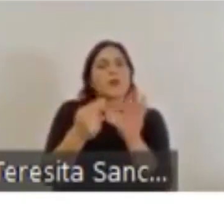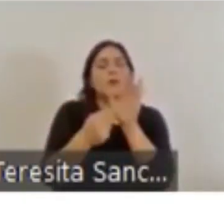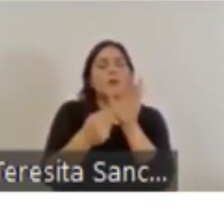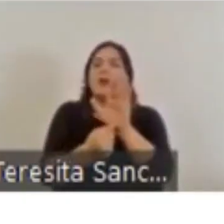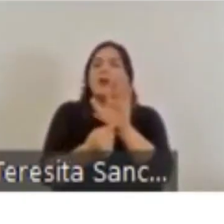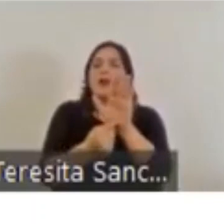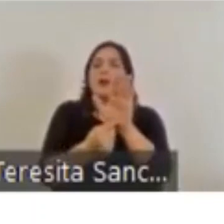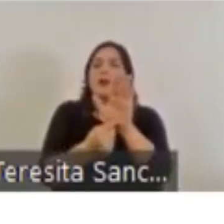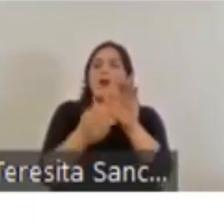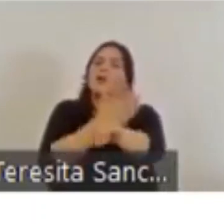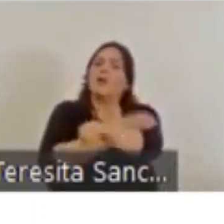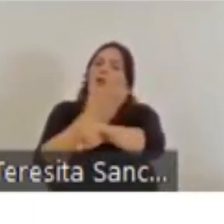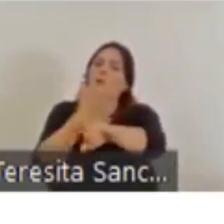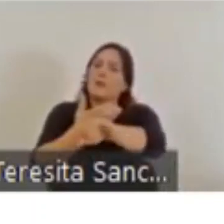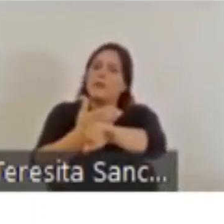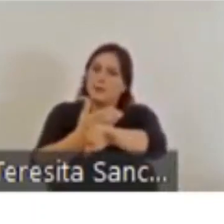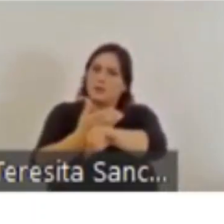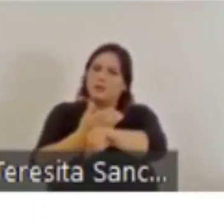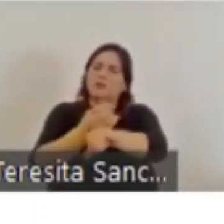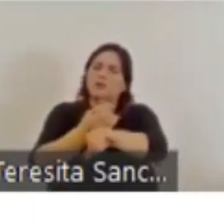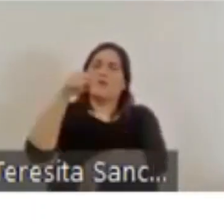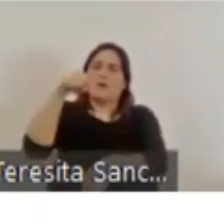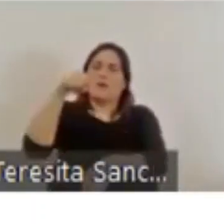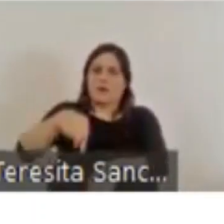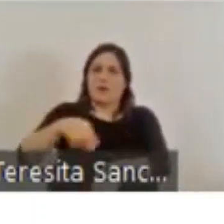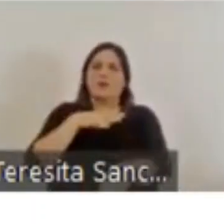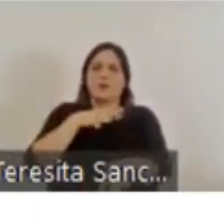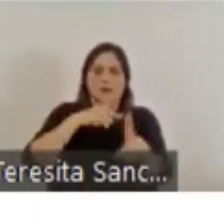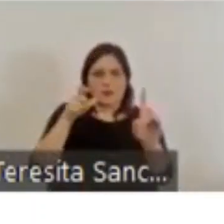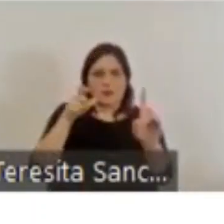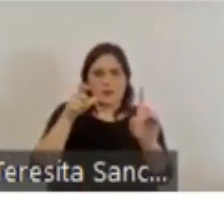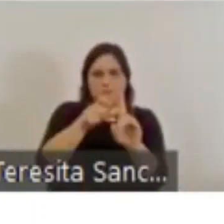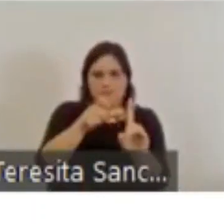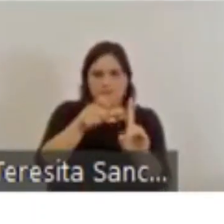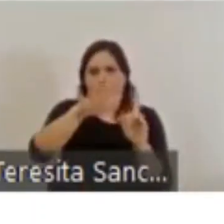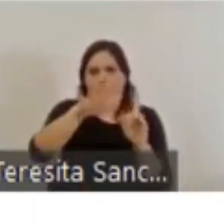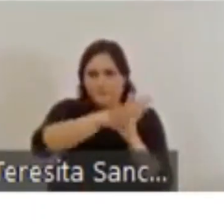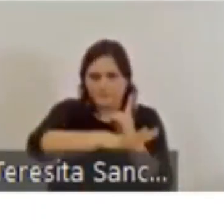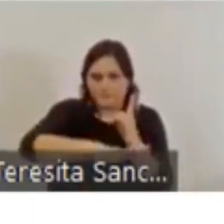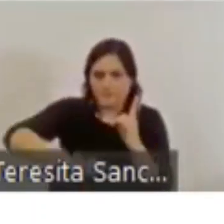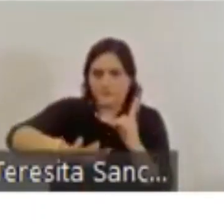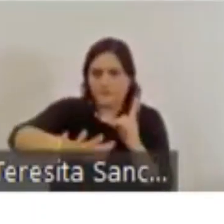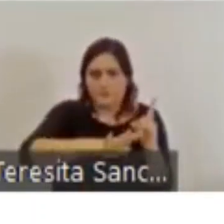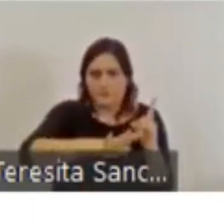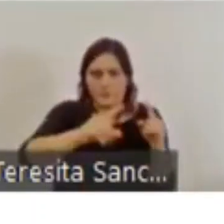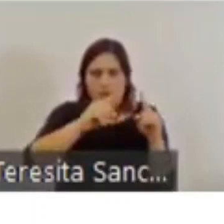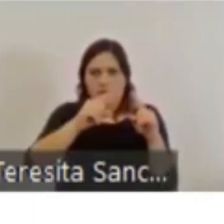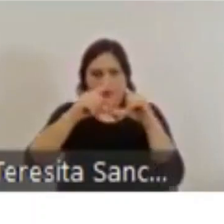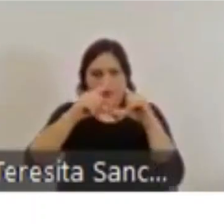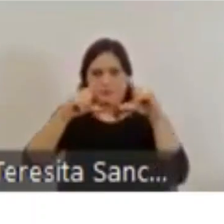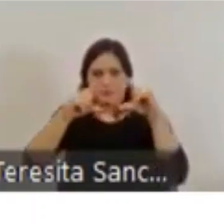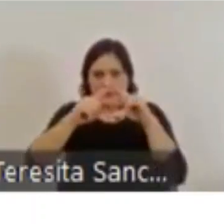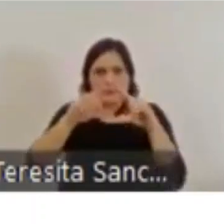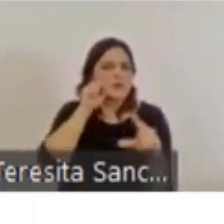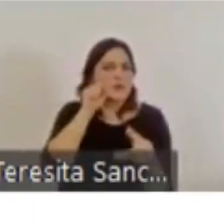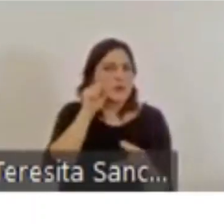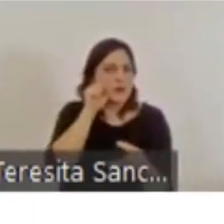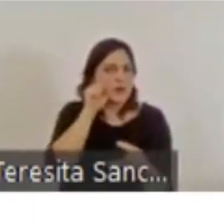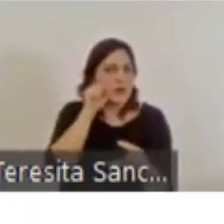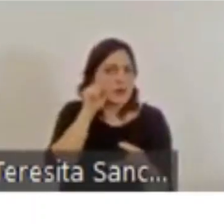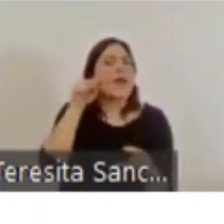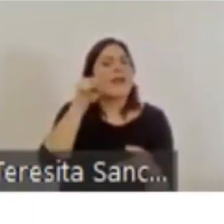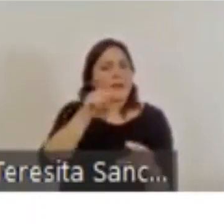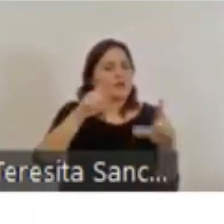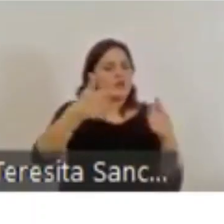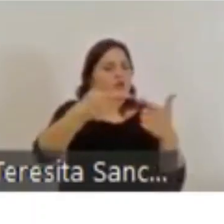a unos compañeros de Protección Civil que son parte del equipo de capacitación. Y bueno, hemos llevado a